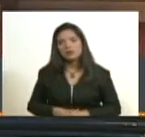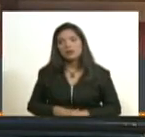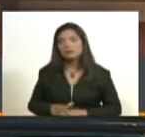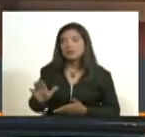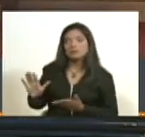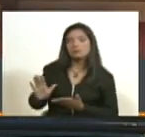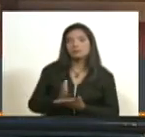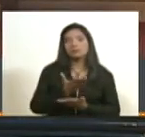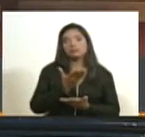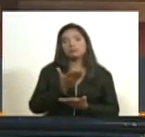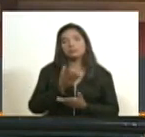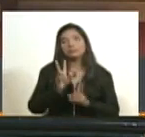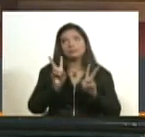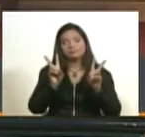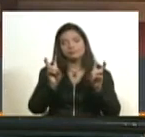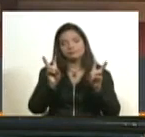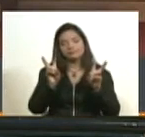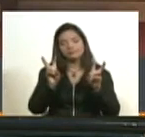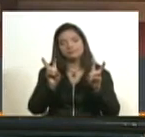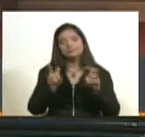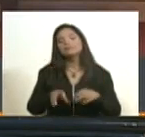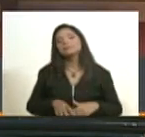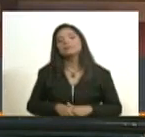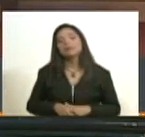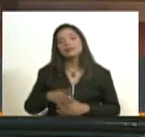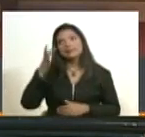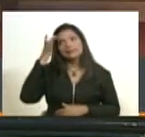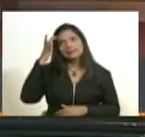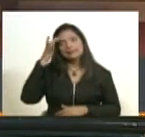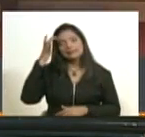destituyeron, entre comillas,